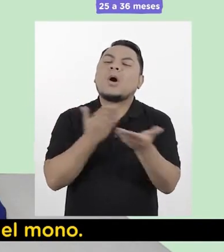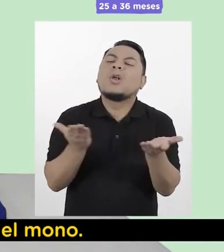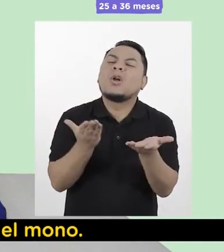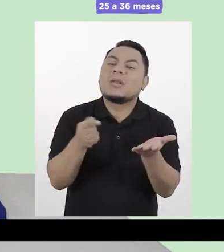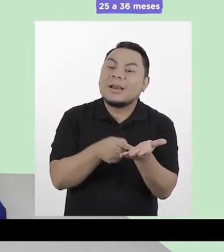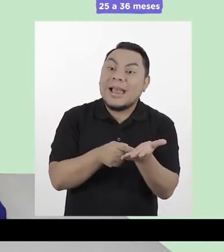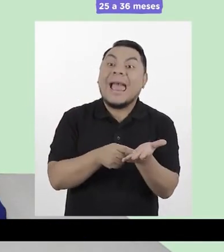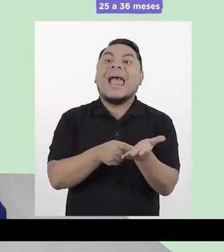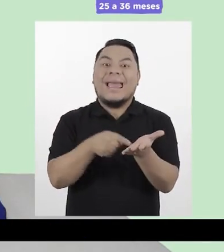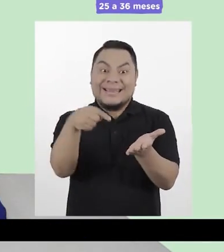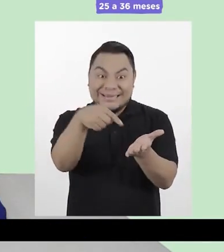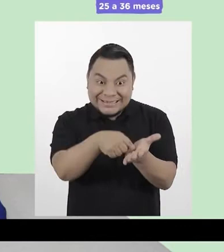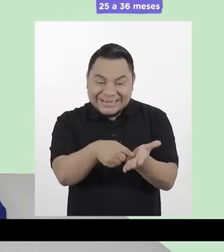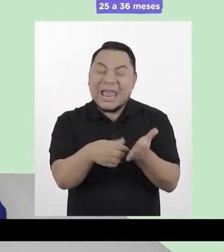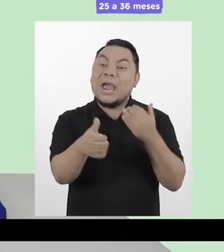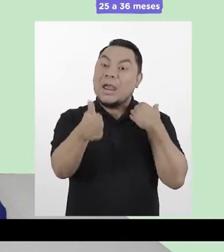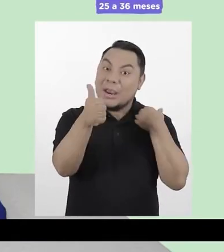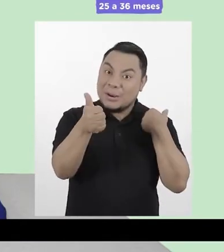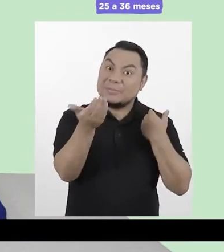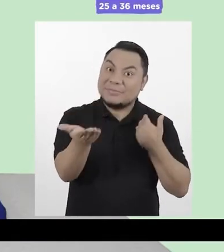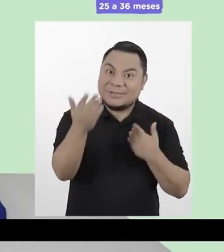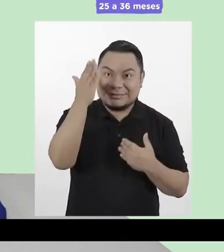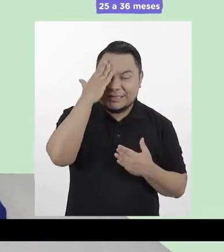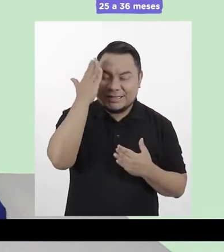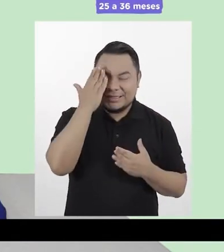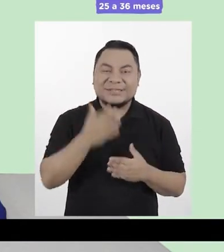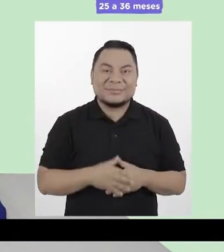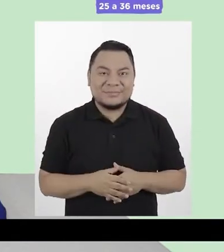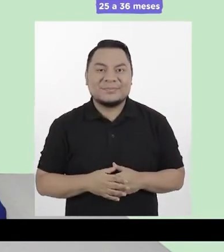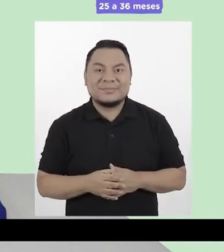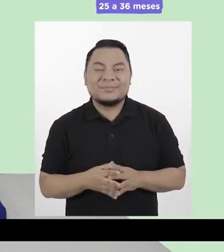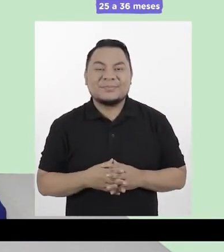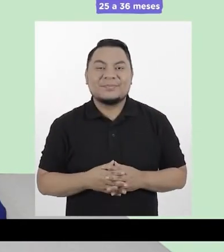mono. ¡Aquí está! Lo haces muy bien, Jorge.